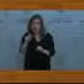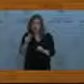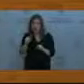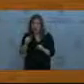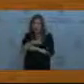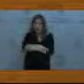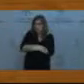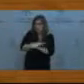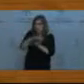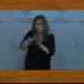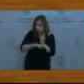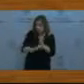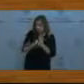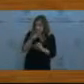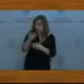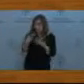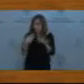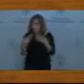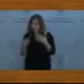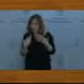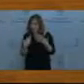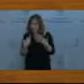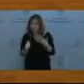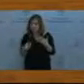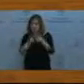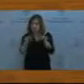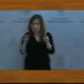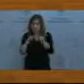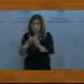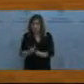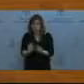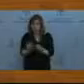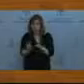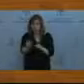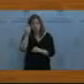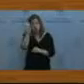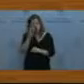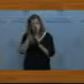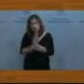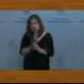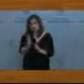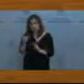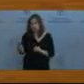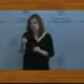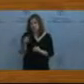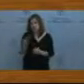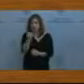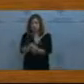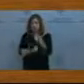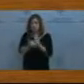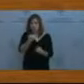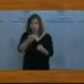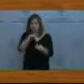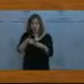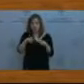negociar en condiciones con esa multinacional. Yo creo que iba a suponer seguramente un perjuicio económico también para el Principado